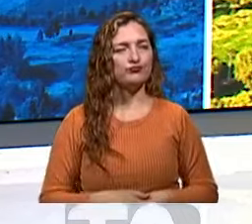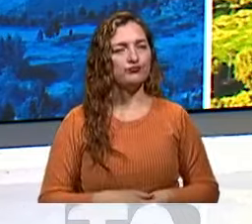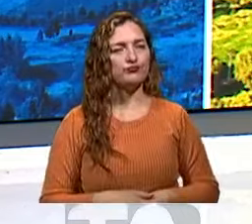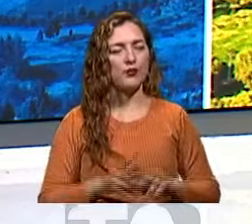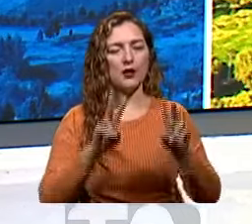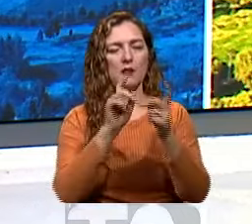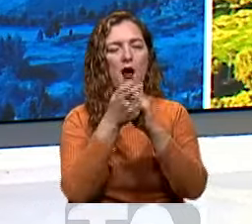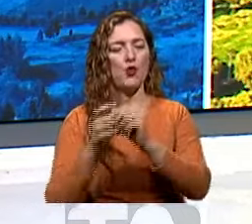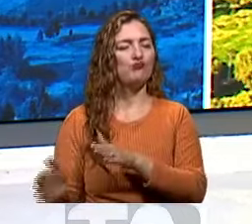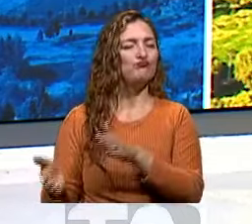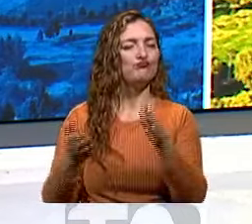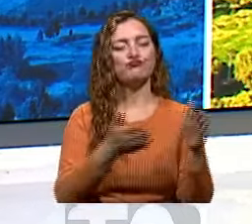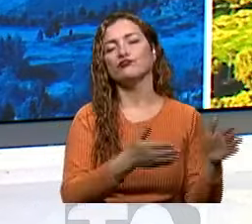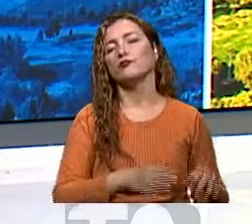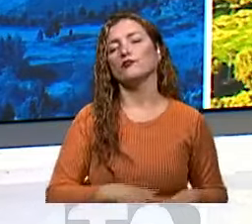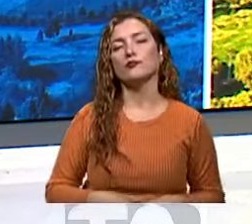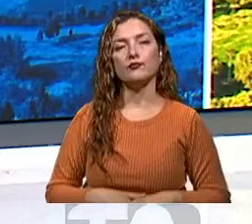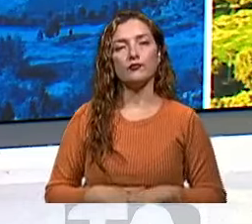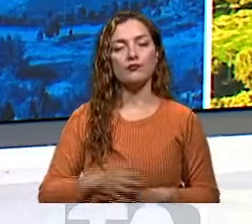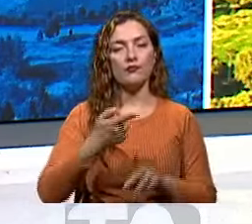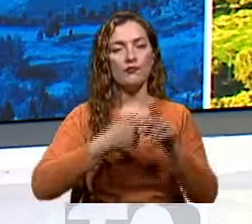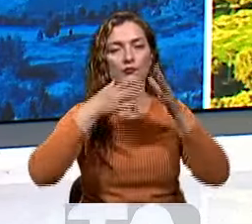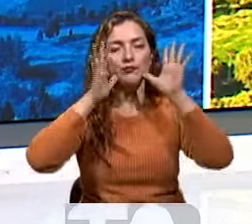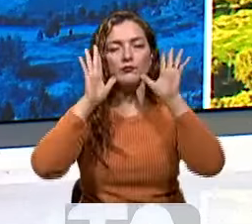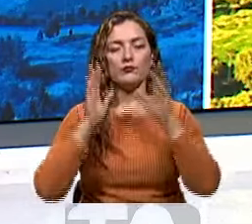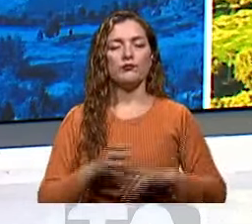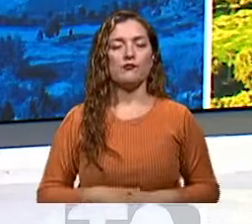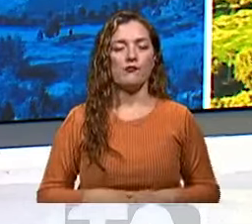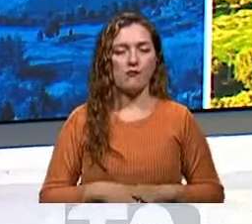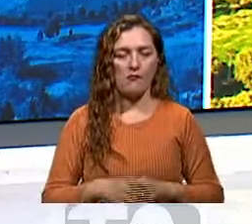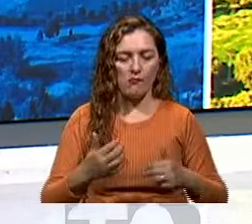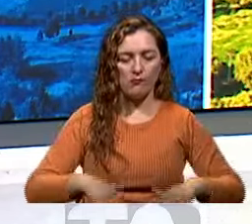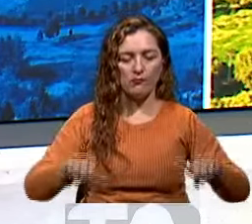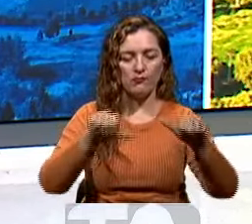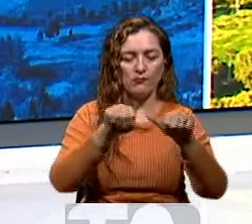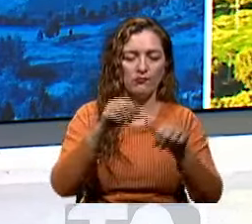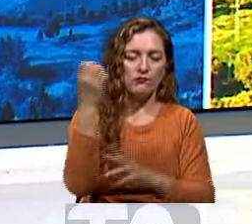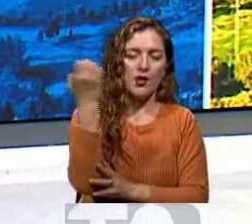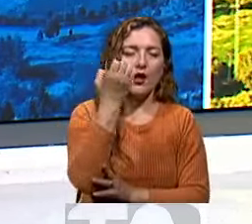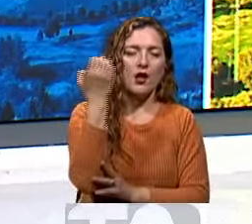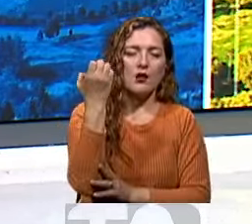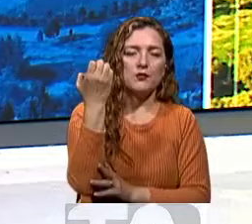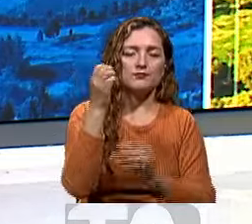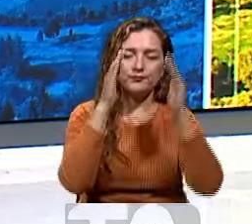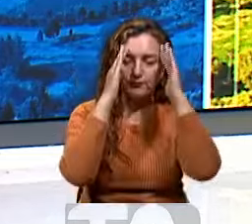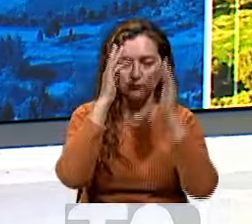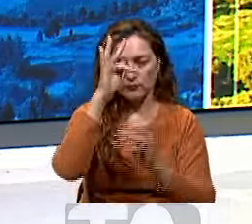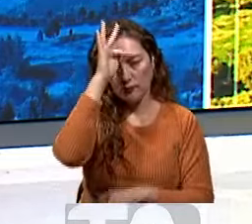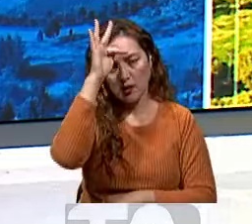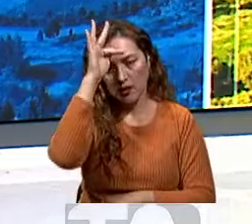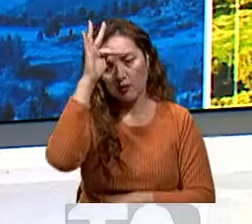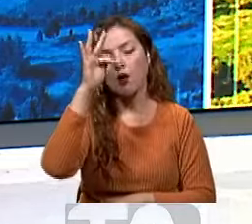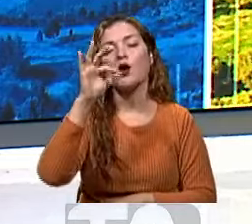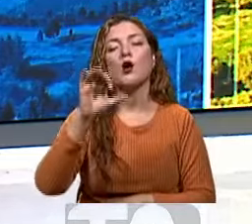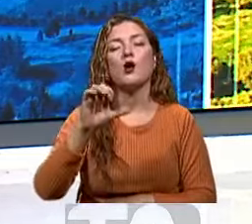a cambiar de tema y queremos contarles que para diciembre se espera que las áreas de emergencia y consulta externa del Hospital Pablo